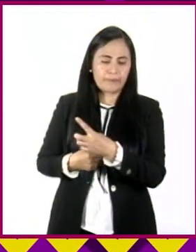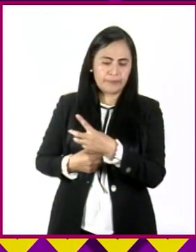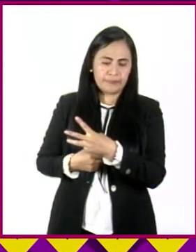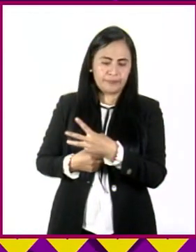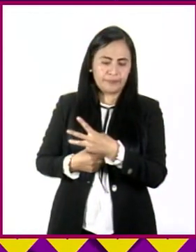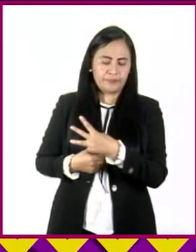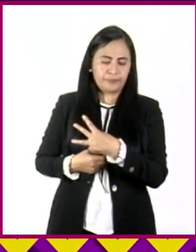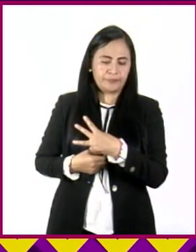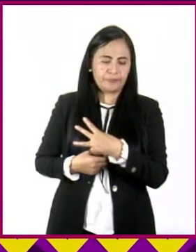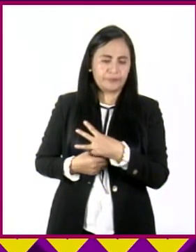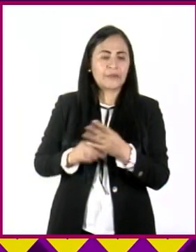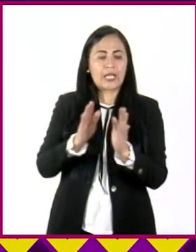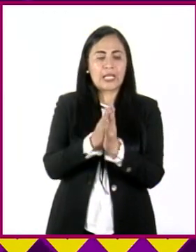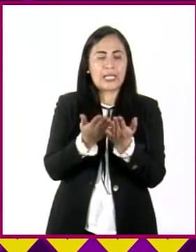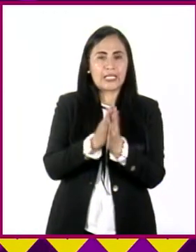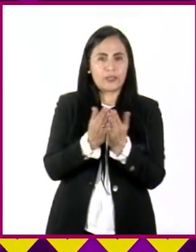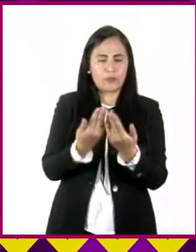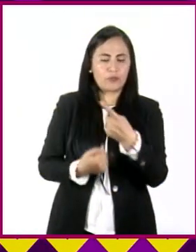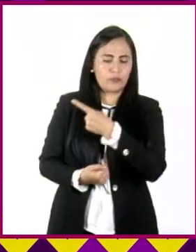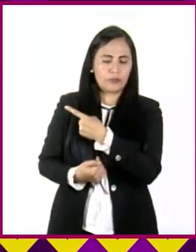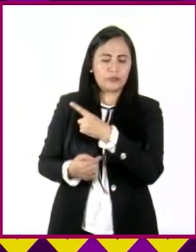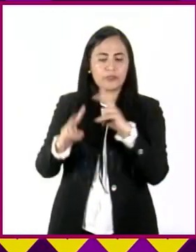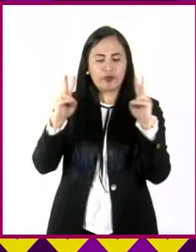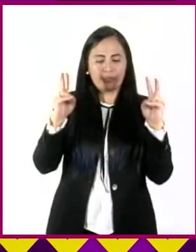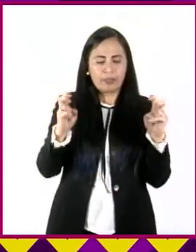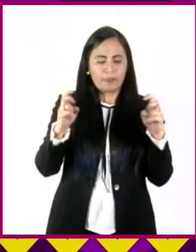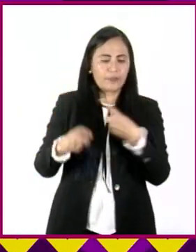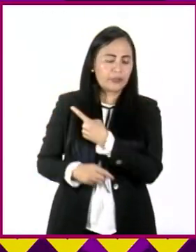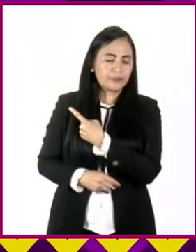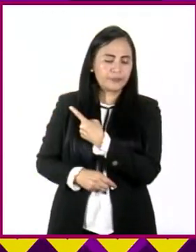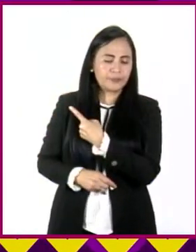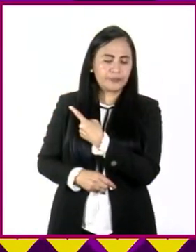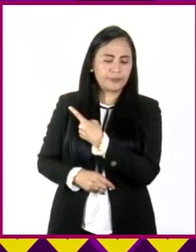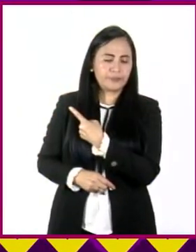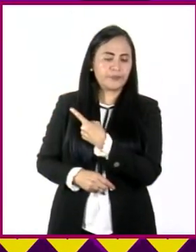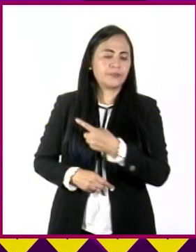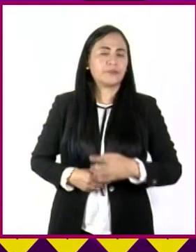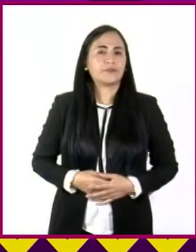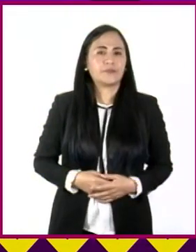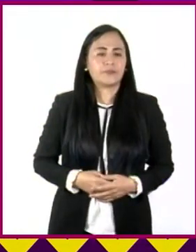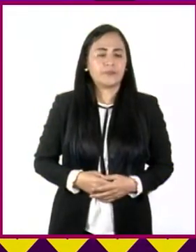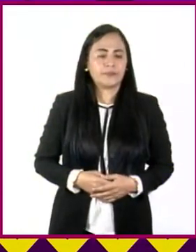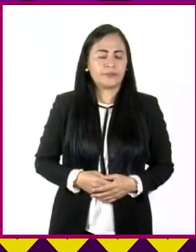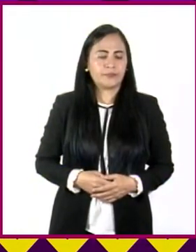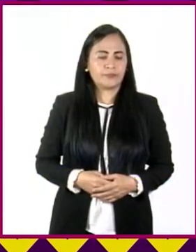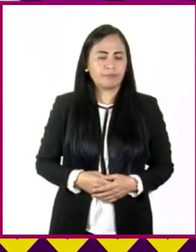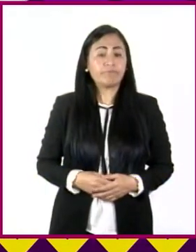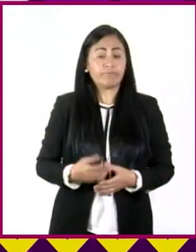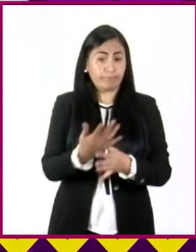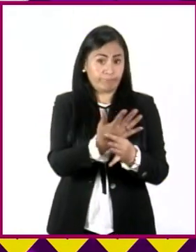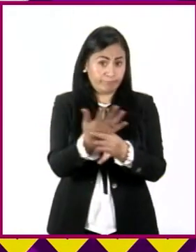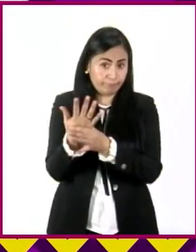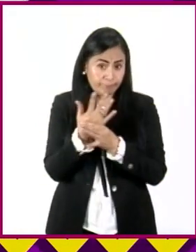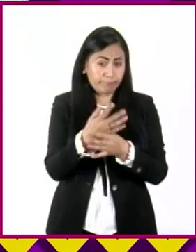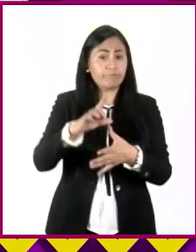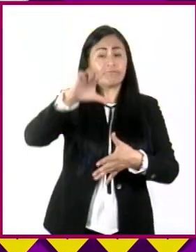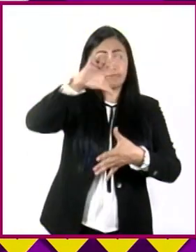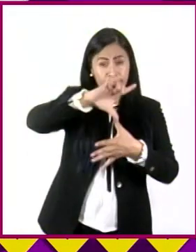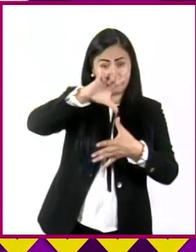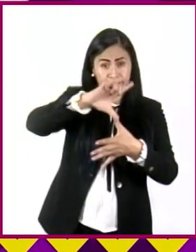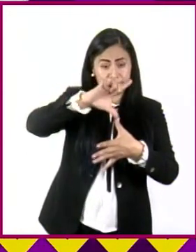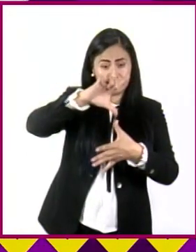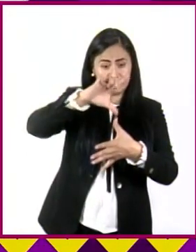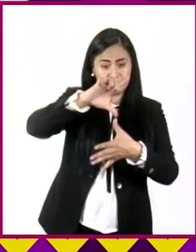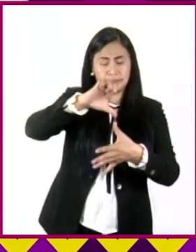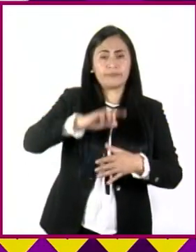su texto La disputa por la construcción democrática en América Latina, sostienen que en América Latina